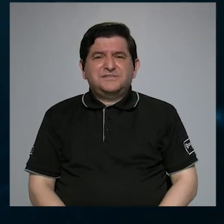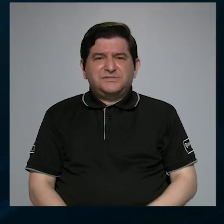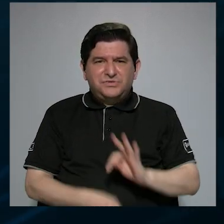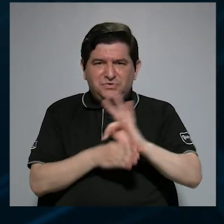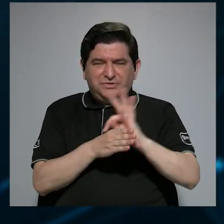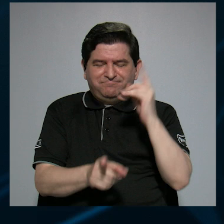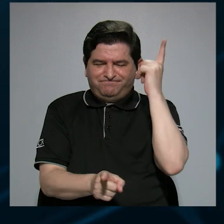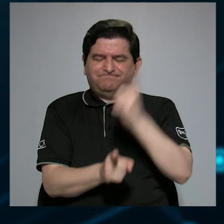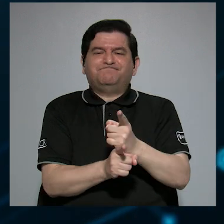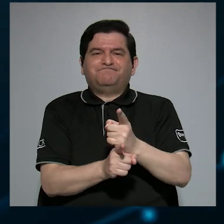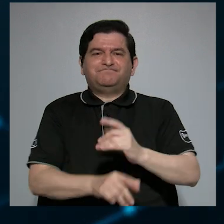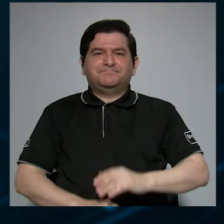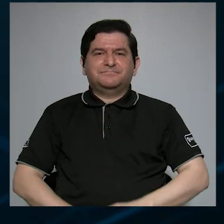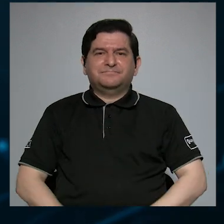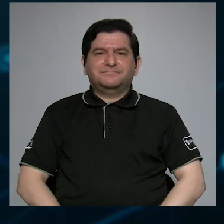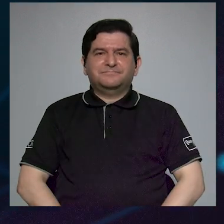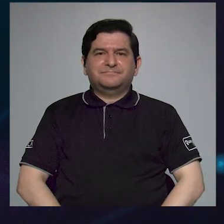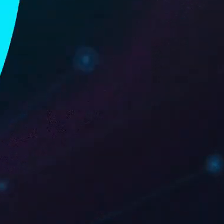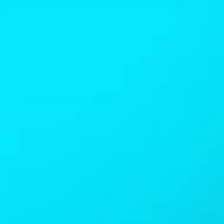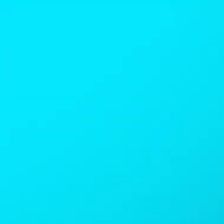un tratamiento eficaz.